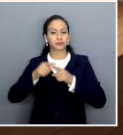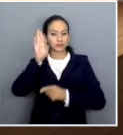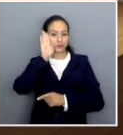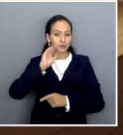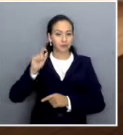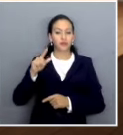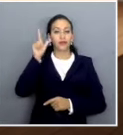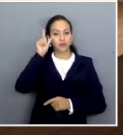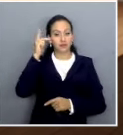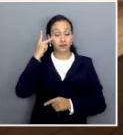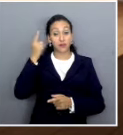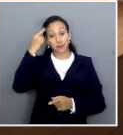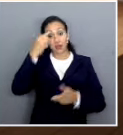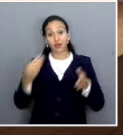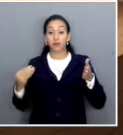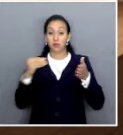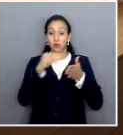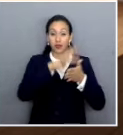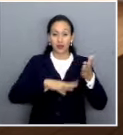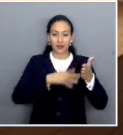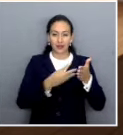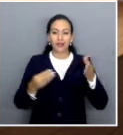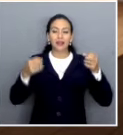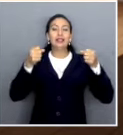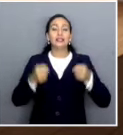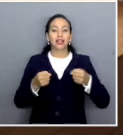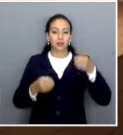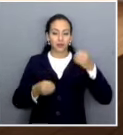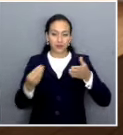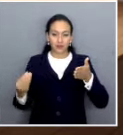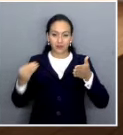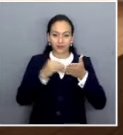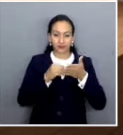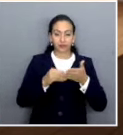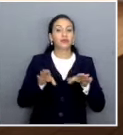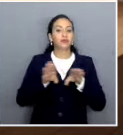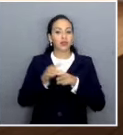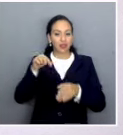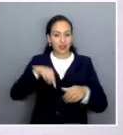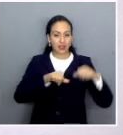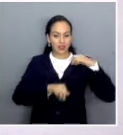una agenda en materia de seguridad y justicia desde el Poder Judicial.